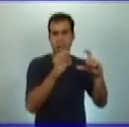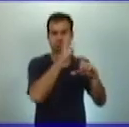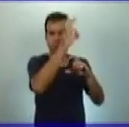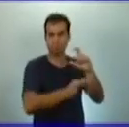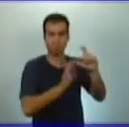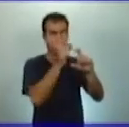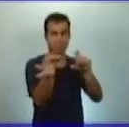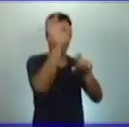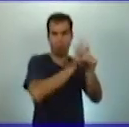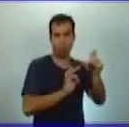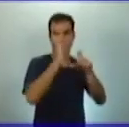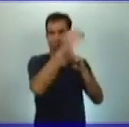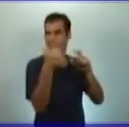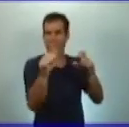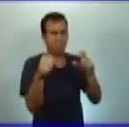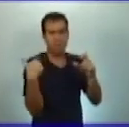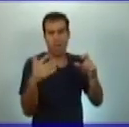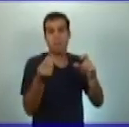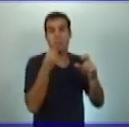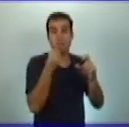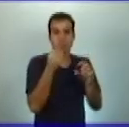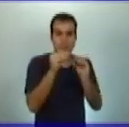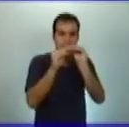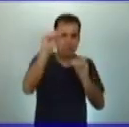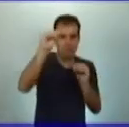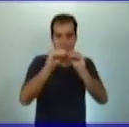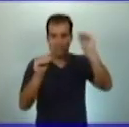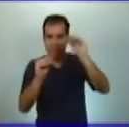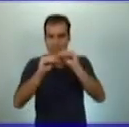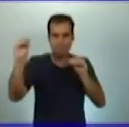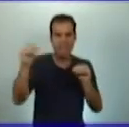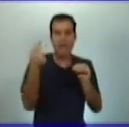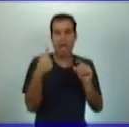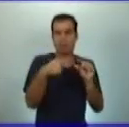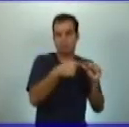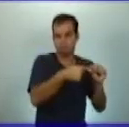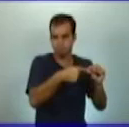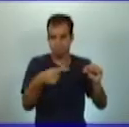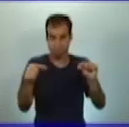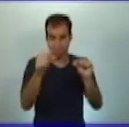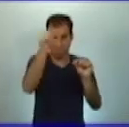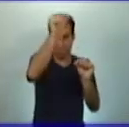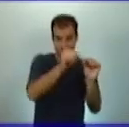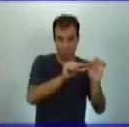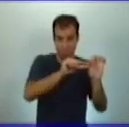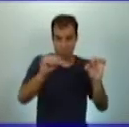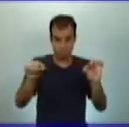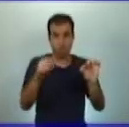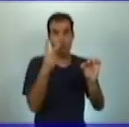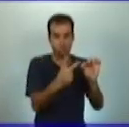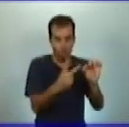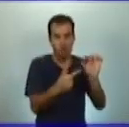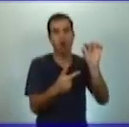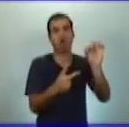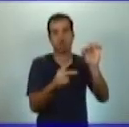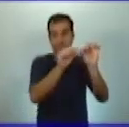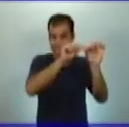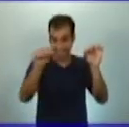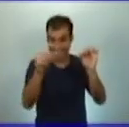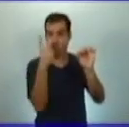2 en el primer nivel, 8 en el segundo y el resto lo colocaríamos en el tercer nivel de